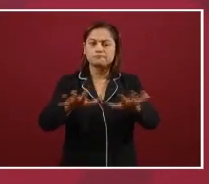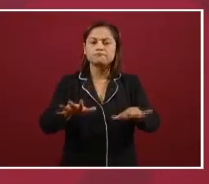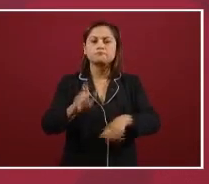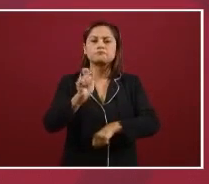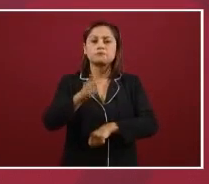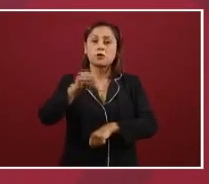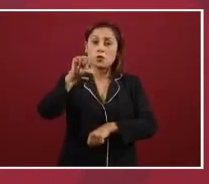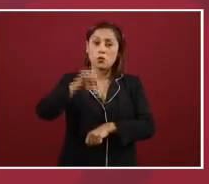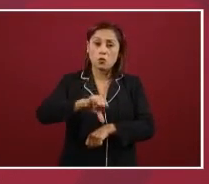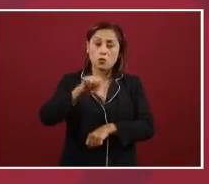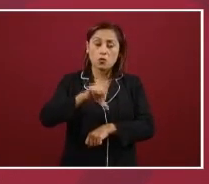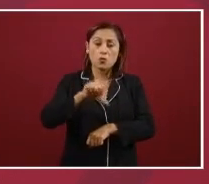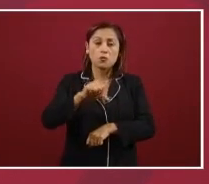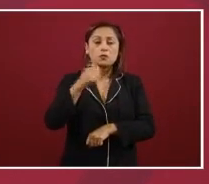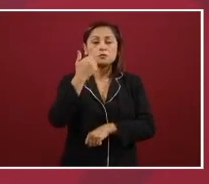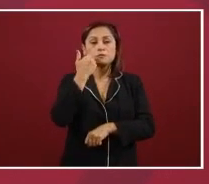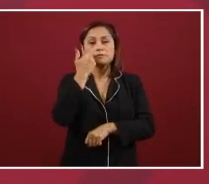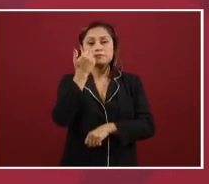queremos